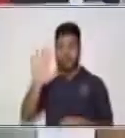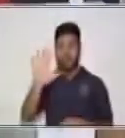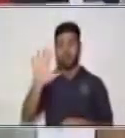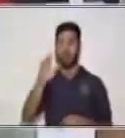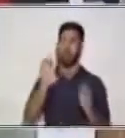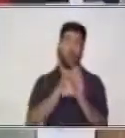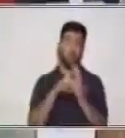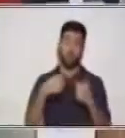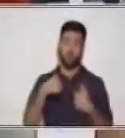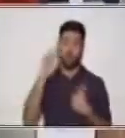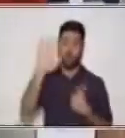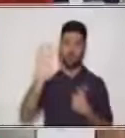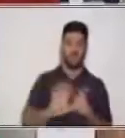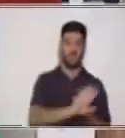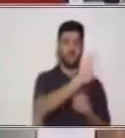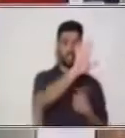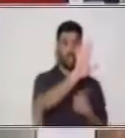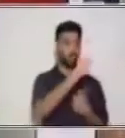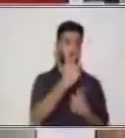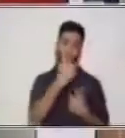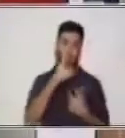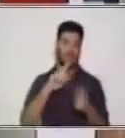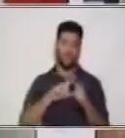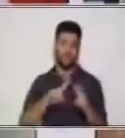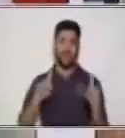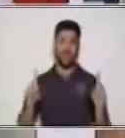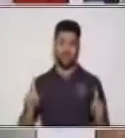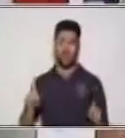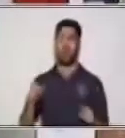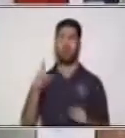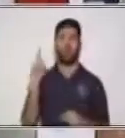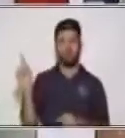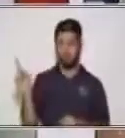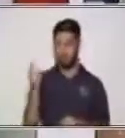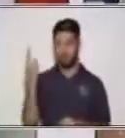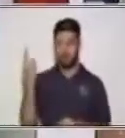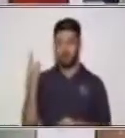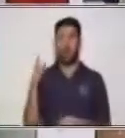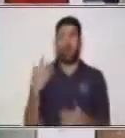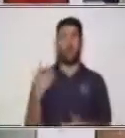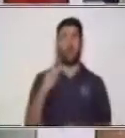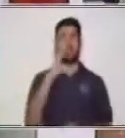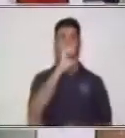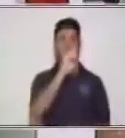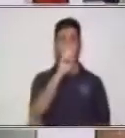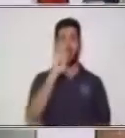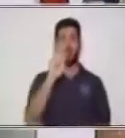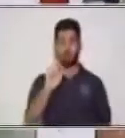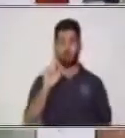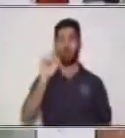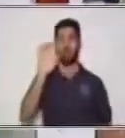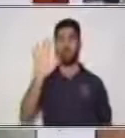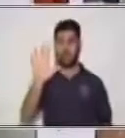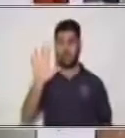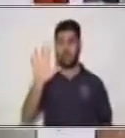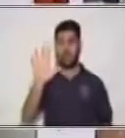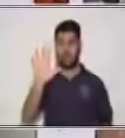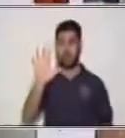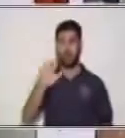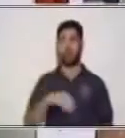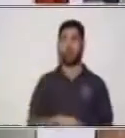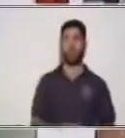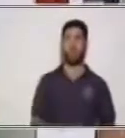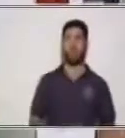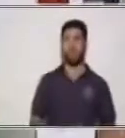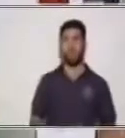colocar primero el 0, luego el punto y luego el 5. ¿Por qué? Si coloco el 5 acá, no dice 5 centavos,